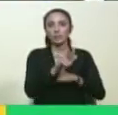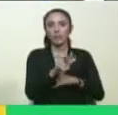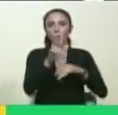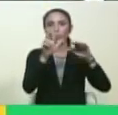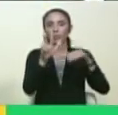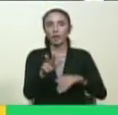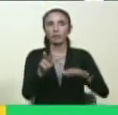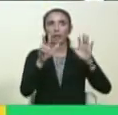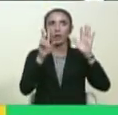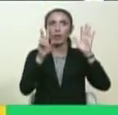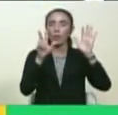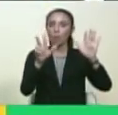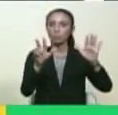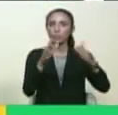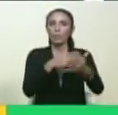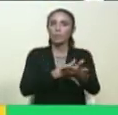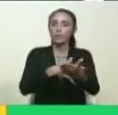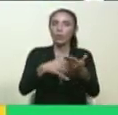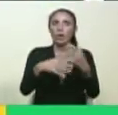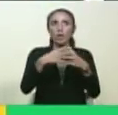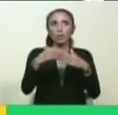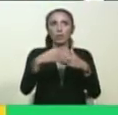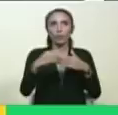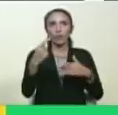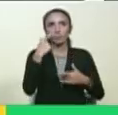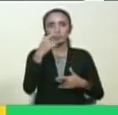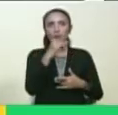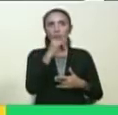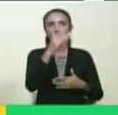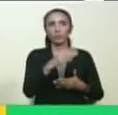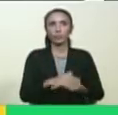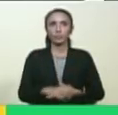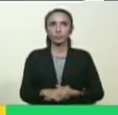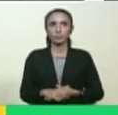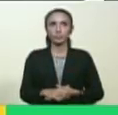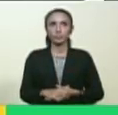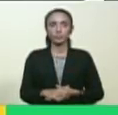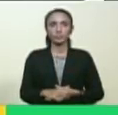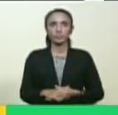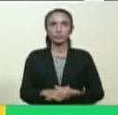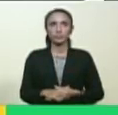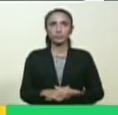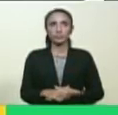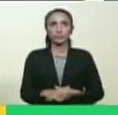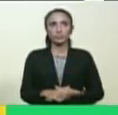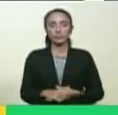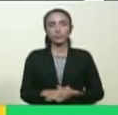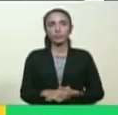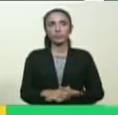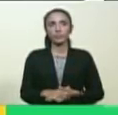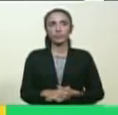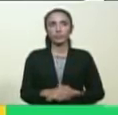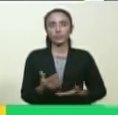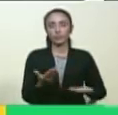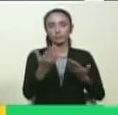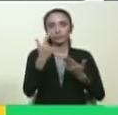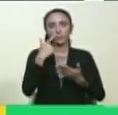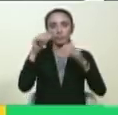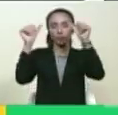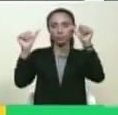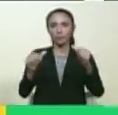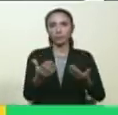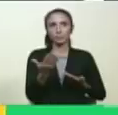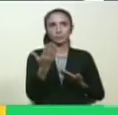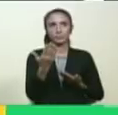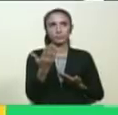3.338 millones de dólares. Anuncio al país. Han ingresado 3.338 millones de dólares,